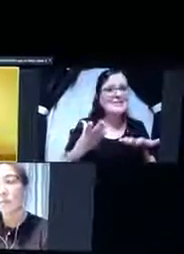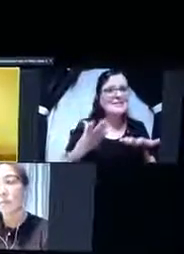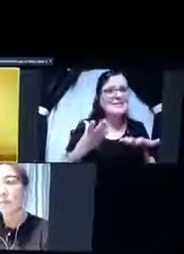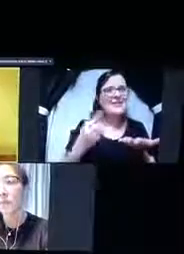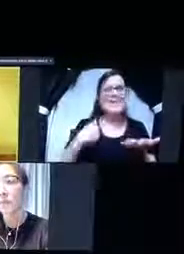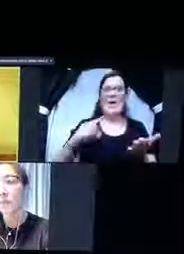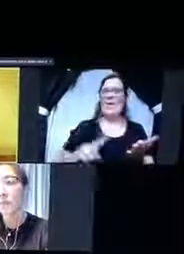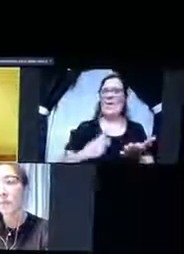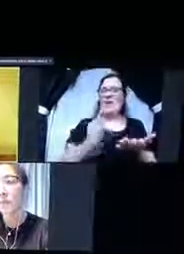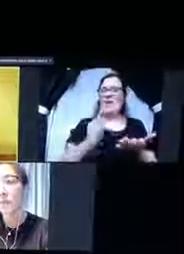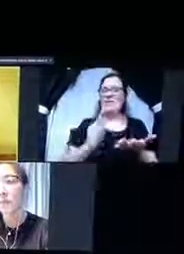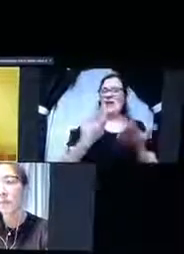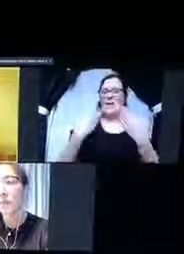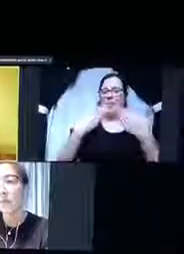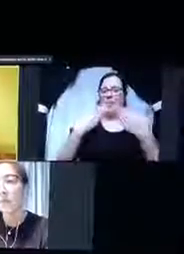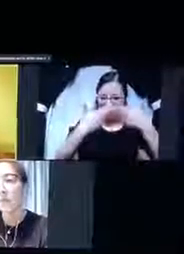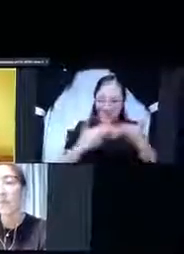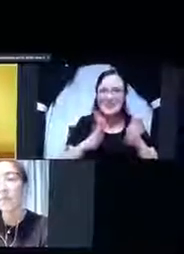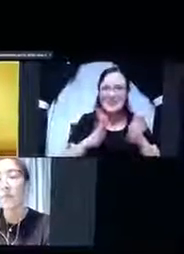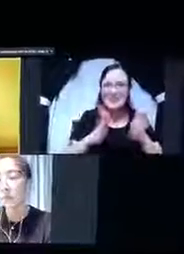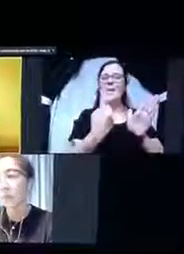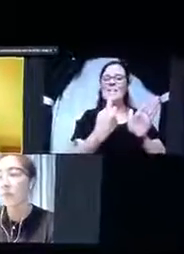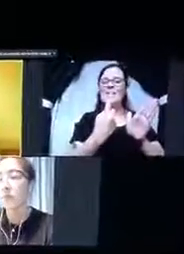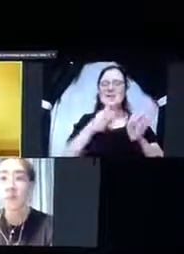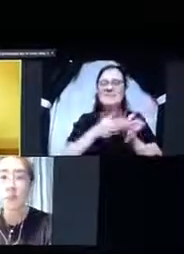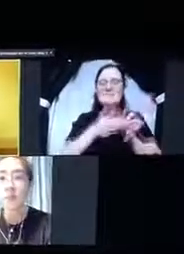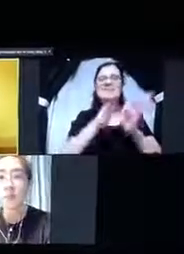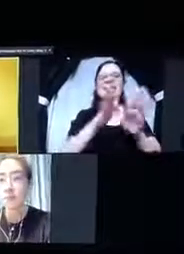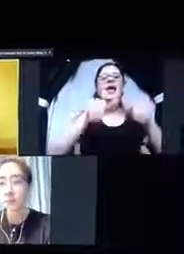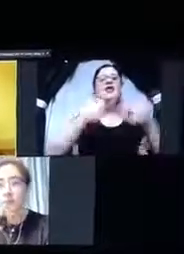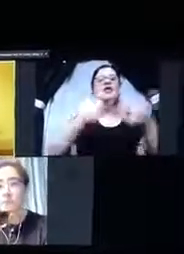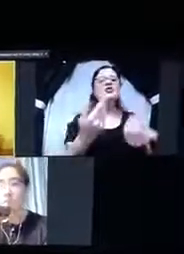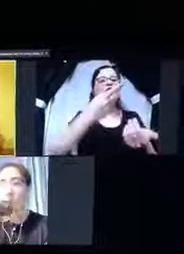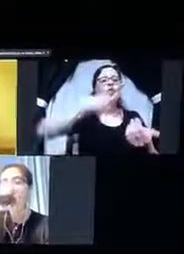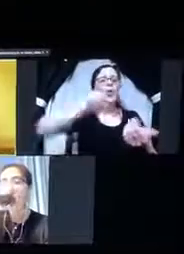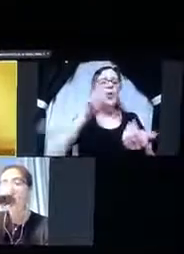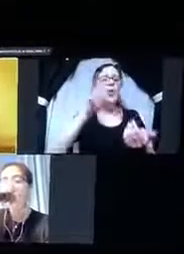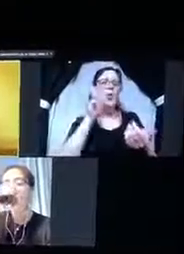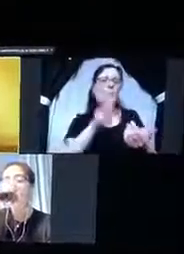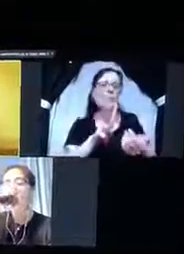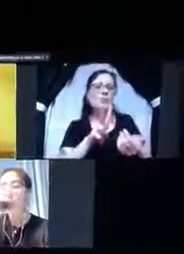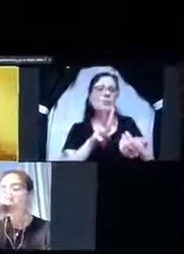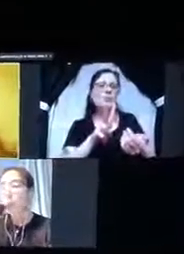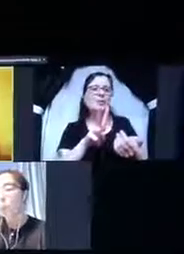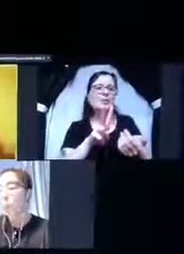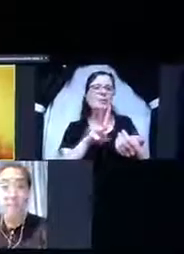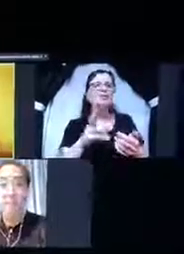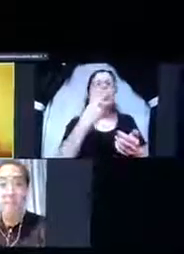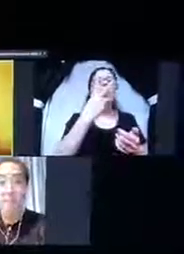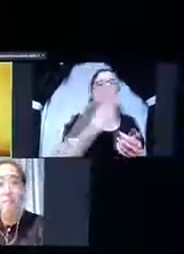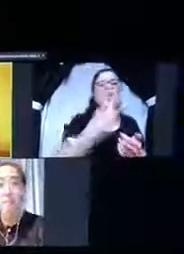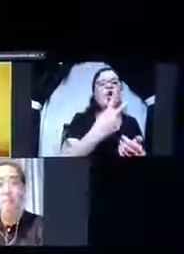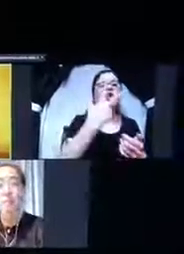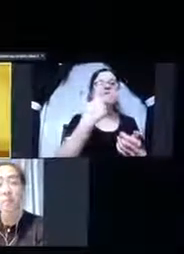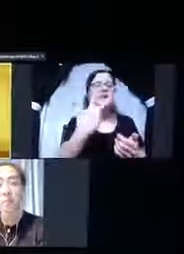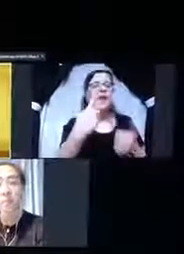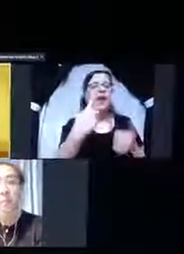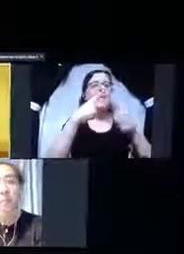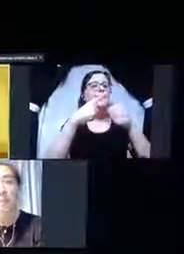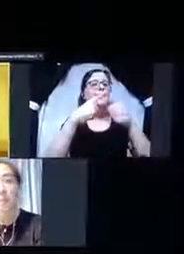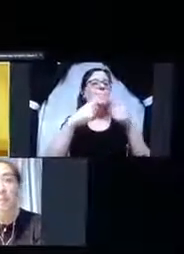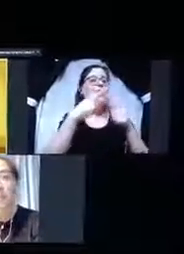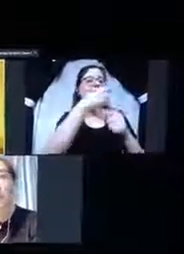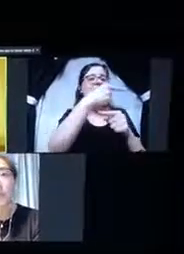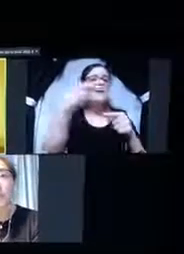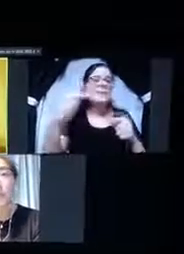esos primeros pasos. Lo que hacíamos era tener un gabinete de logogenia en donde los chiquitos asistían de 2 a 3 veces